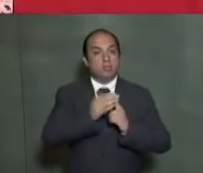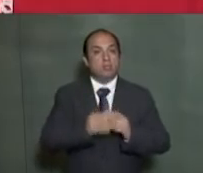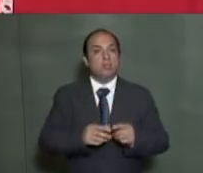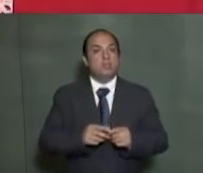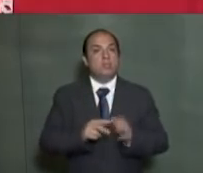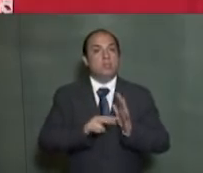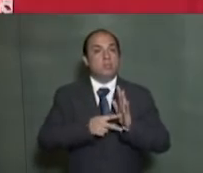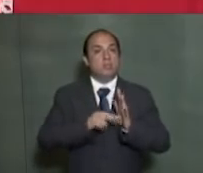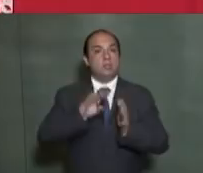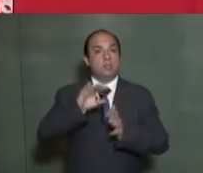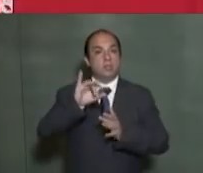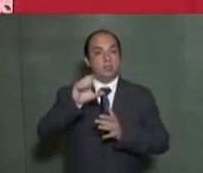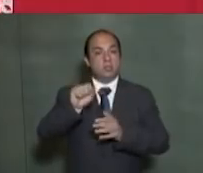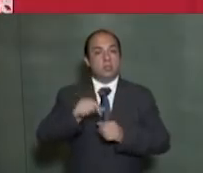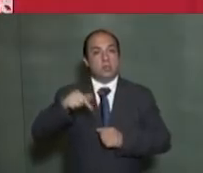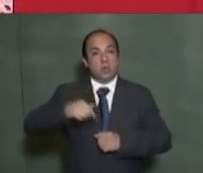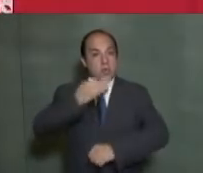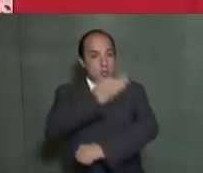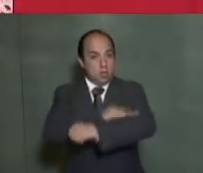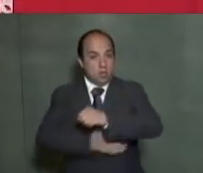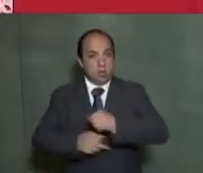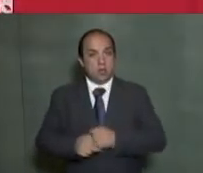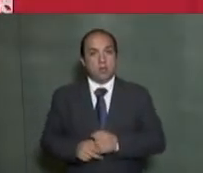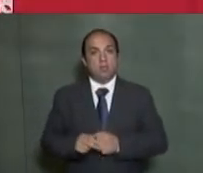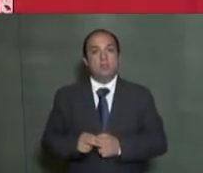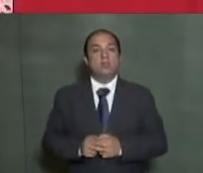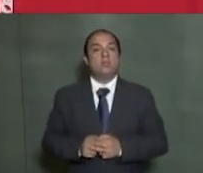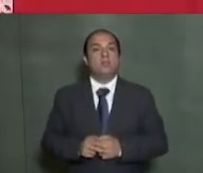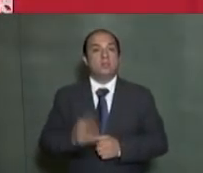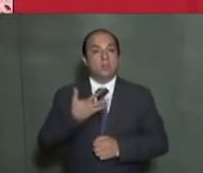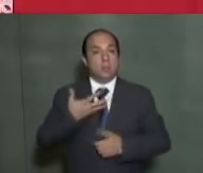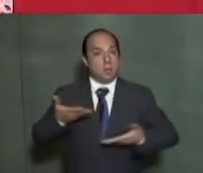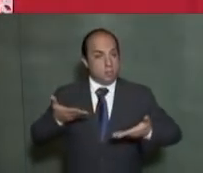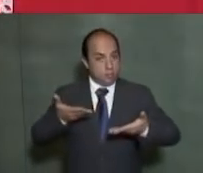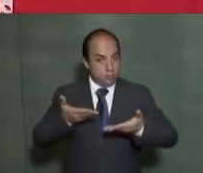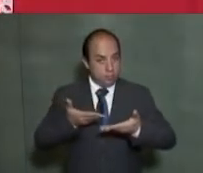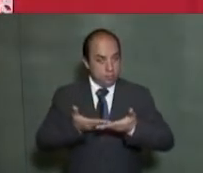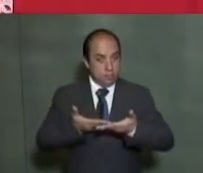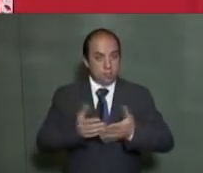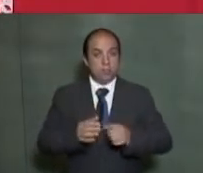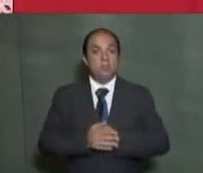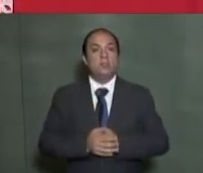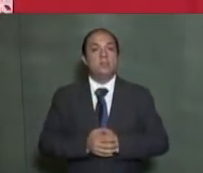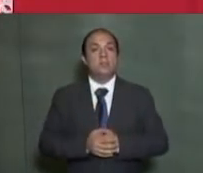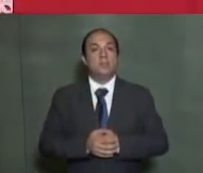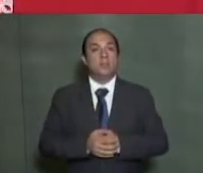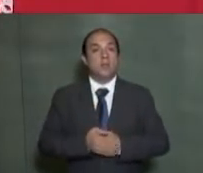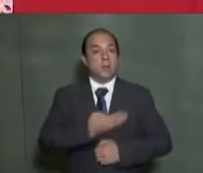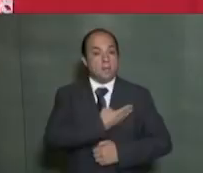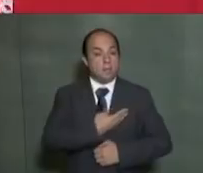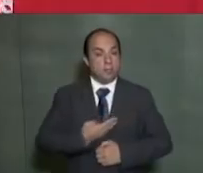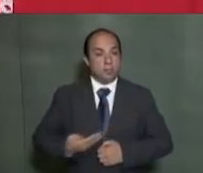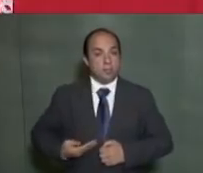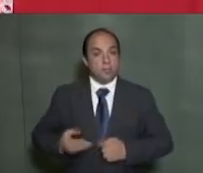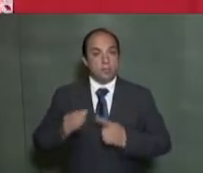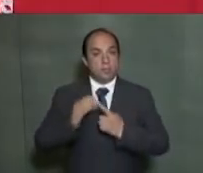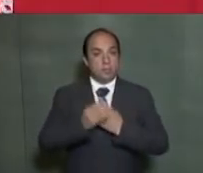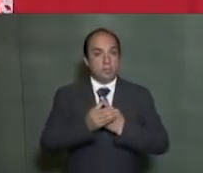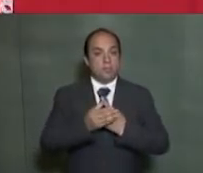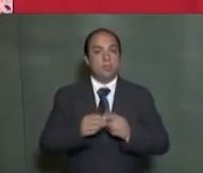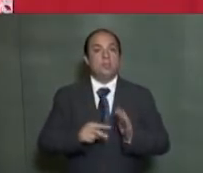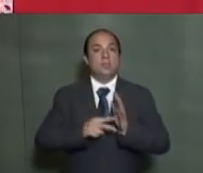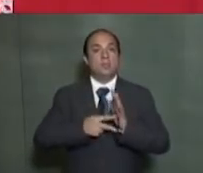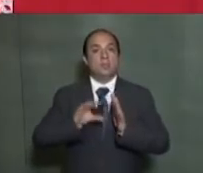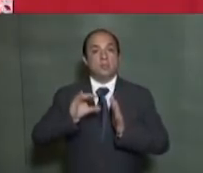en esta tarde nos honra y distingue con su presencia el presidente del Colegio de Ingenieros Civiles de